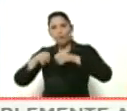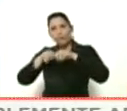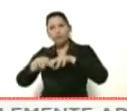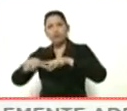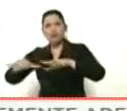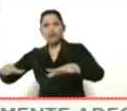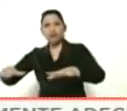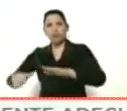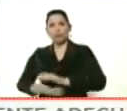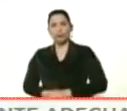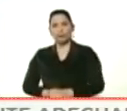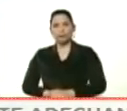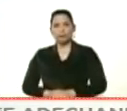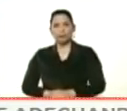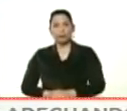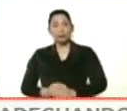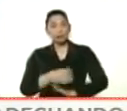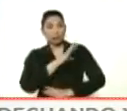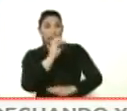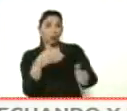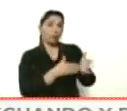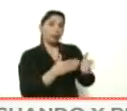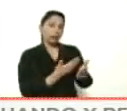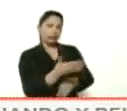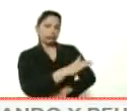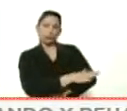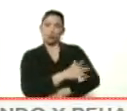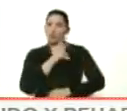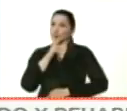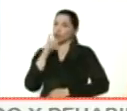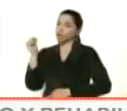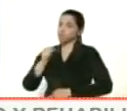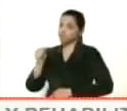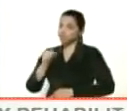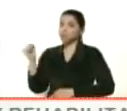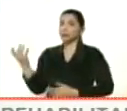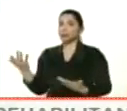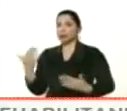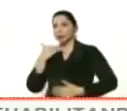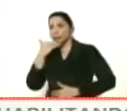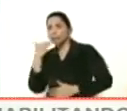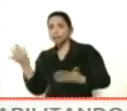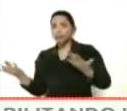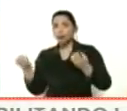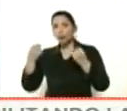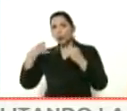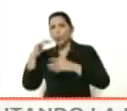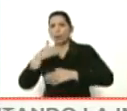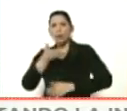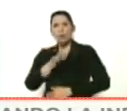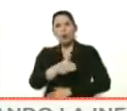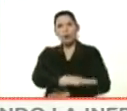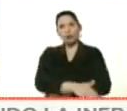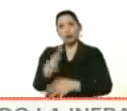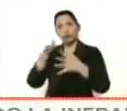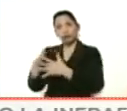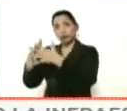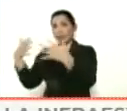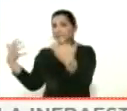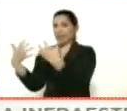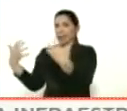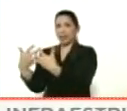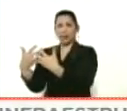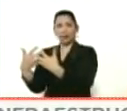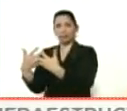de infección por COVID-19. Más de 50.000 muertos. Más de 50.000 muertos. Ya tiene casi el mismo número de muertos de norteamericanos en la guerra